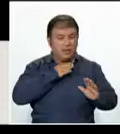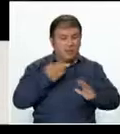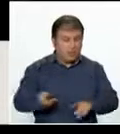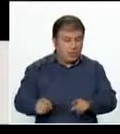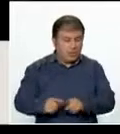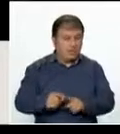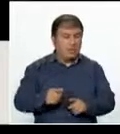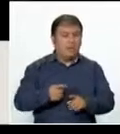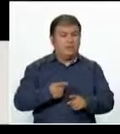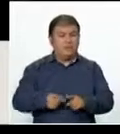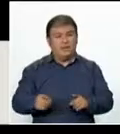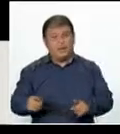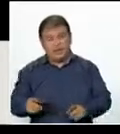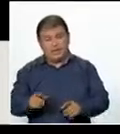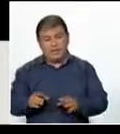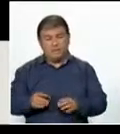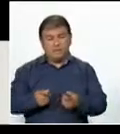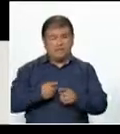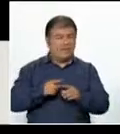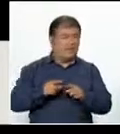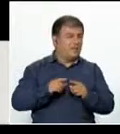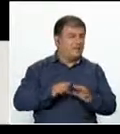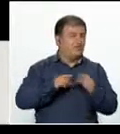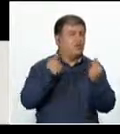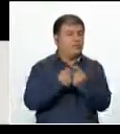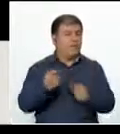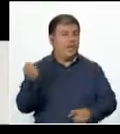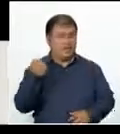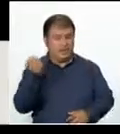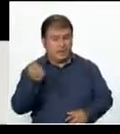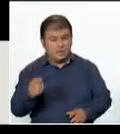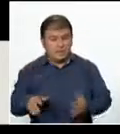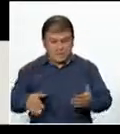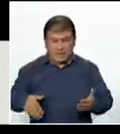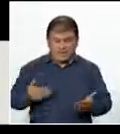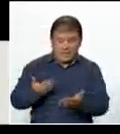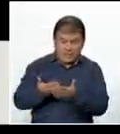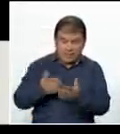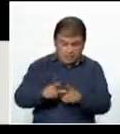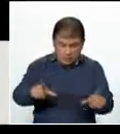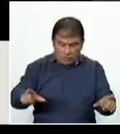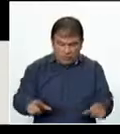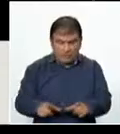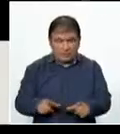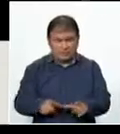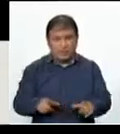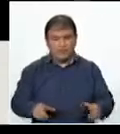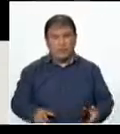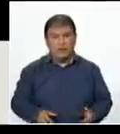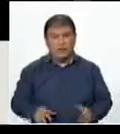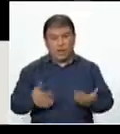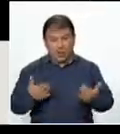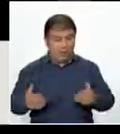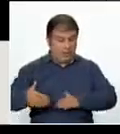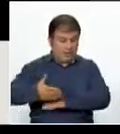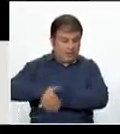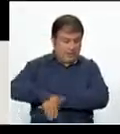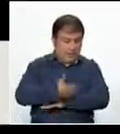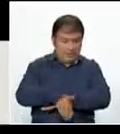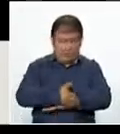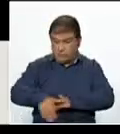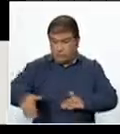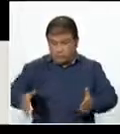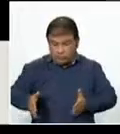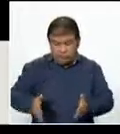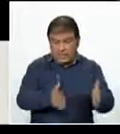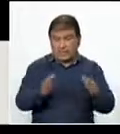la división de emergencia también, que se han acercado hasta este punto, entre la cuadra 7 y la 8 del Jirón de la Unión. Ahora las calles están pues cerradas,